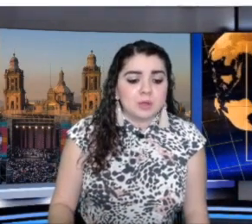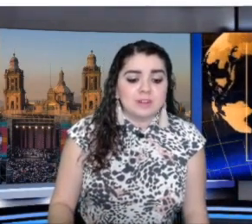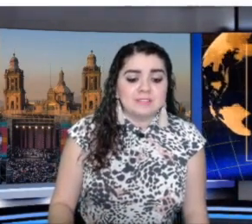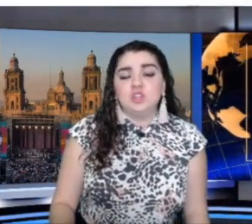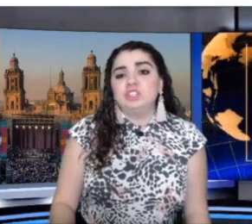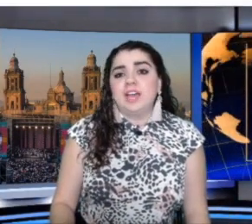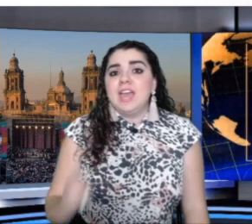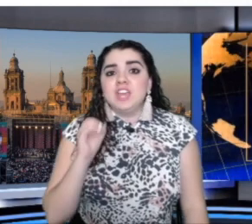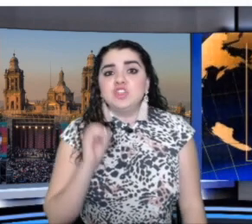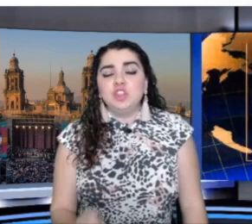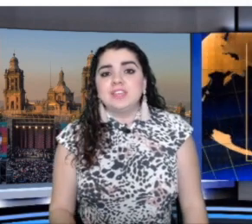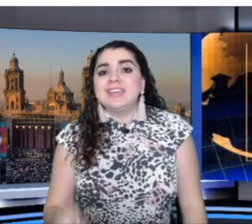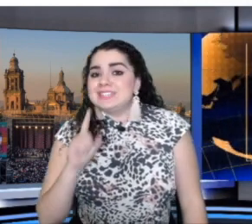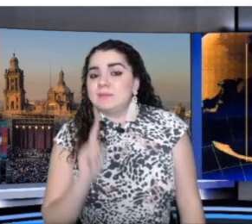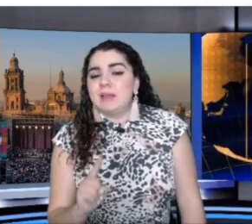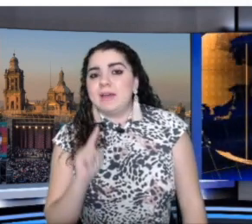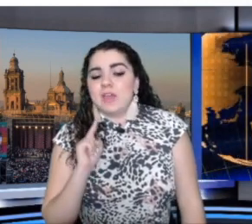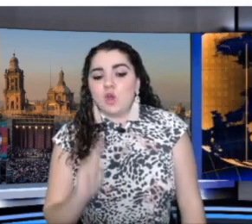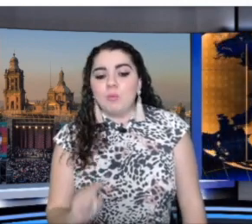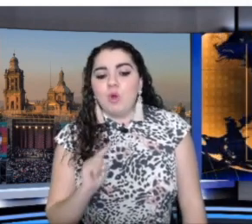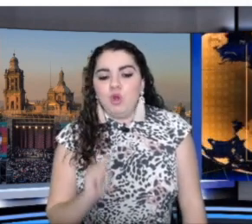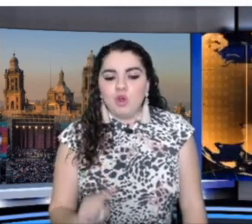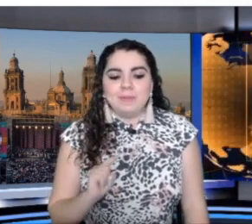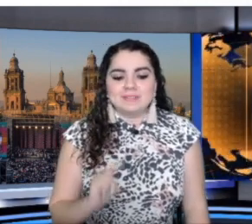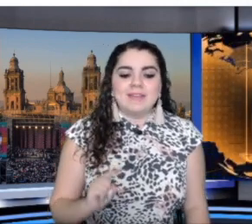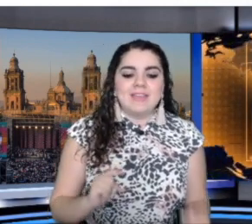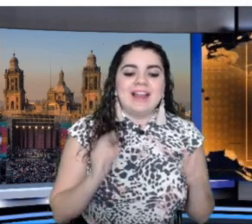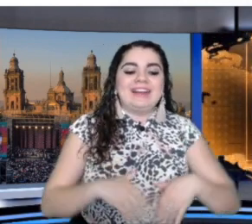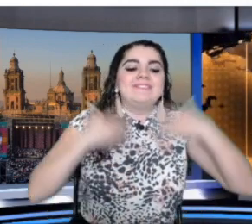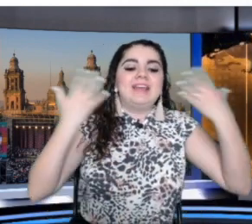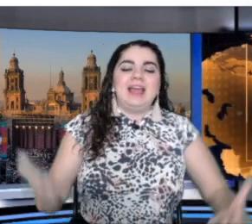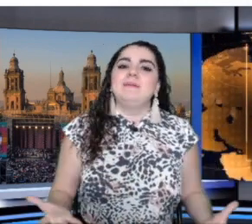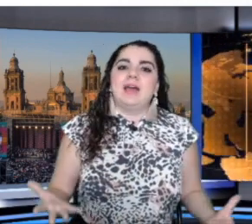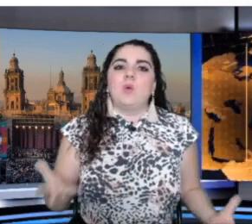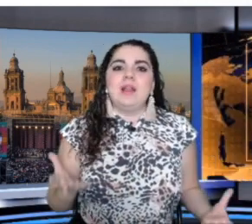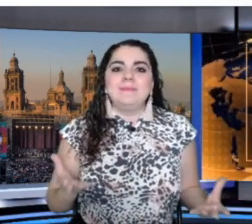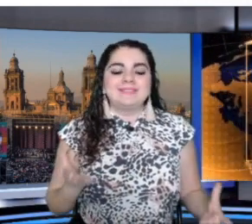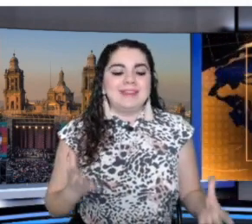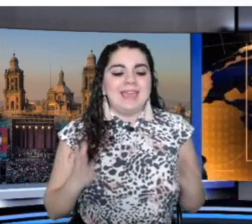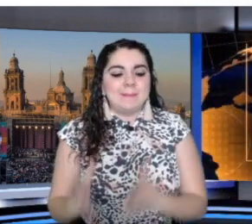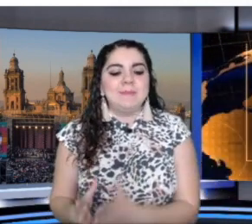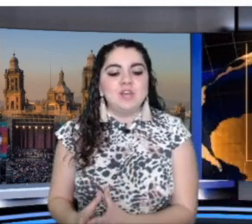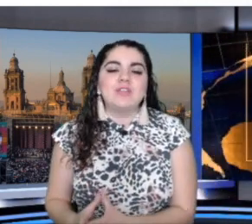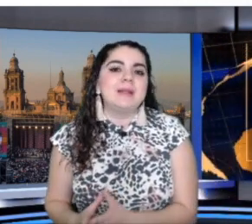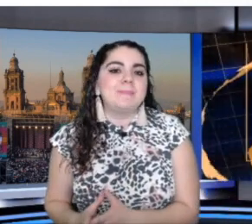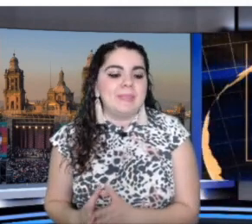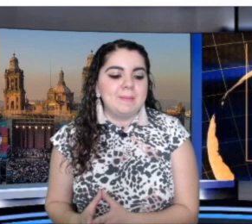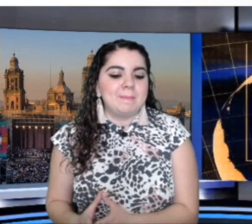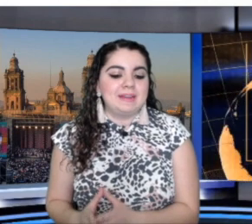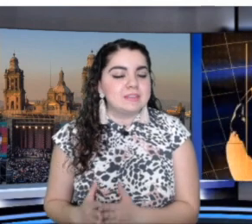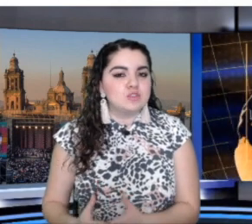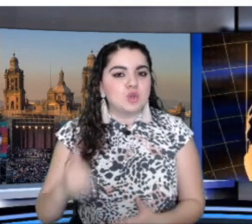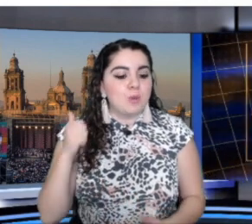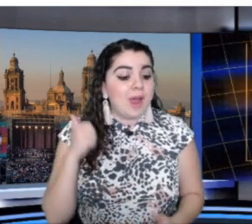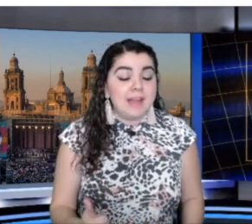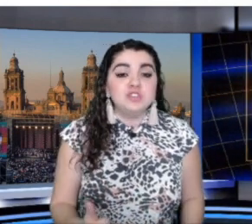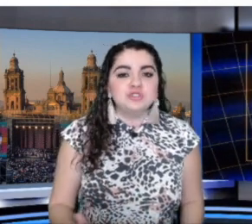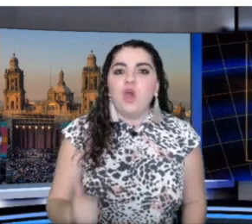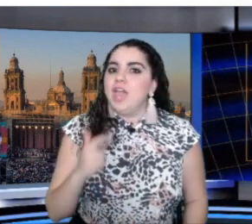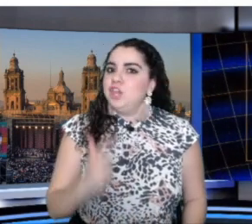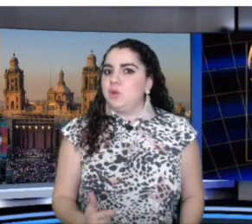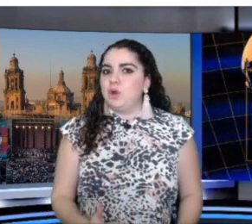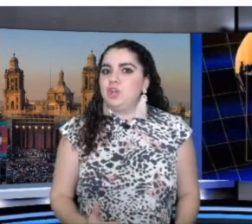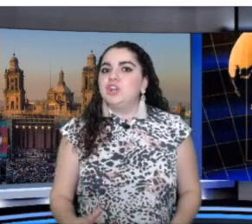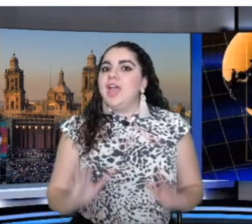concreto me topé con esta nota en donde se hablaba de cómo López-Gatell revelaba cuál iba a ser el pico de la pandemia para estados como